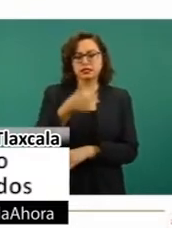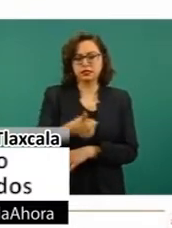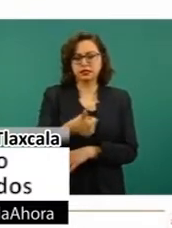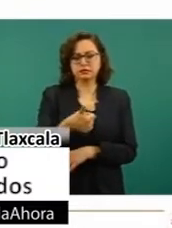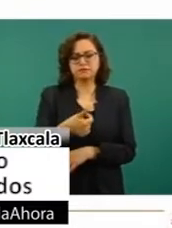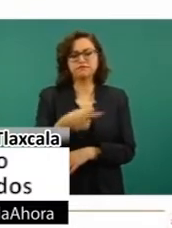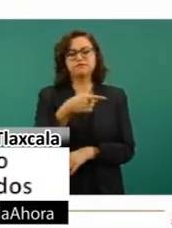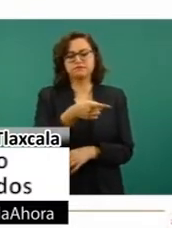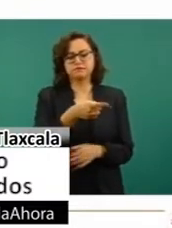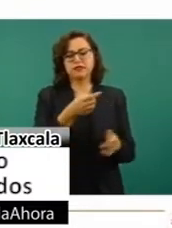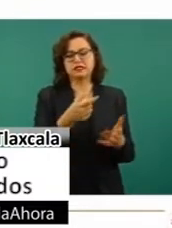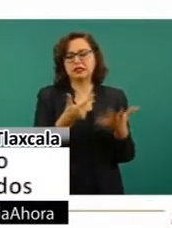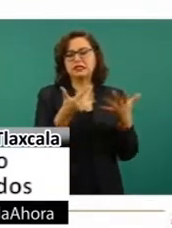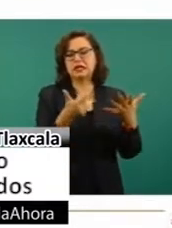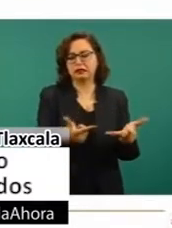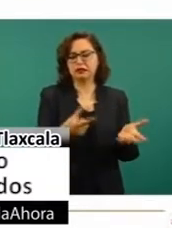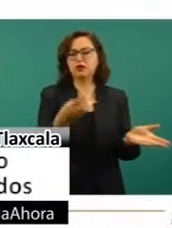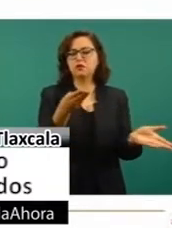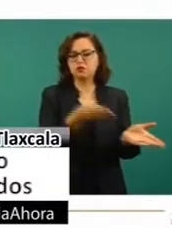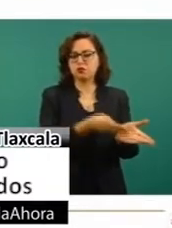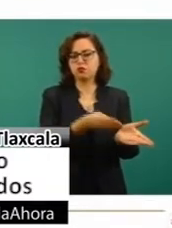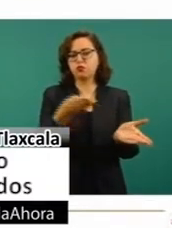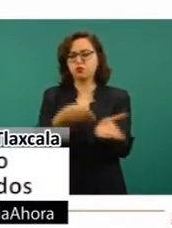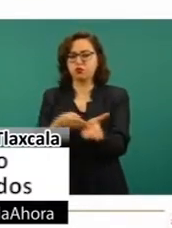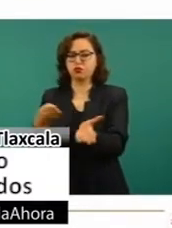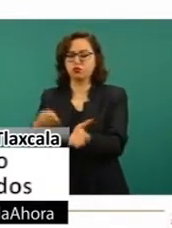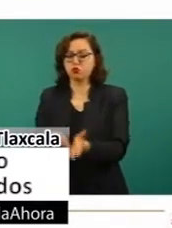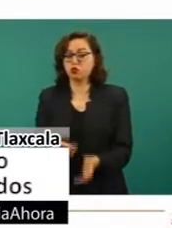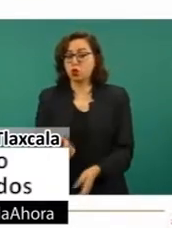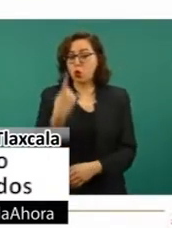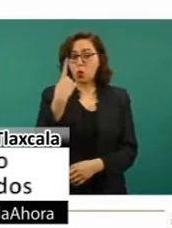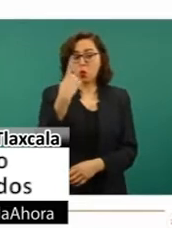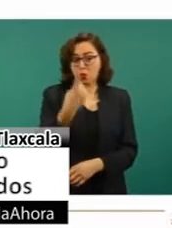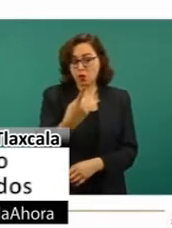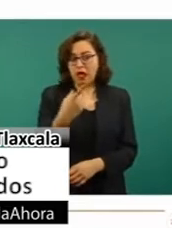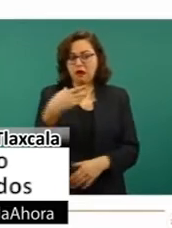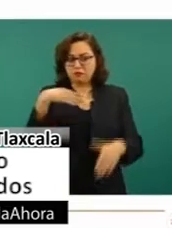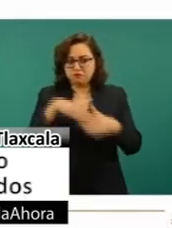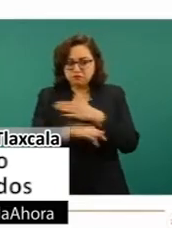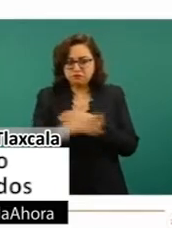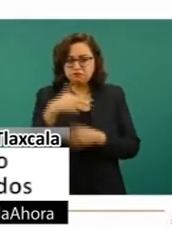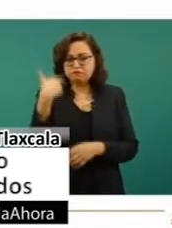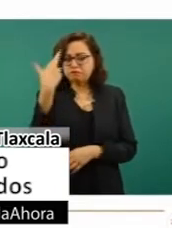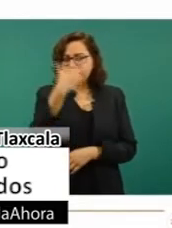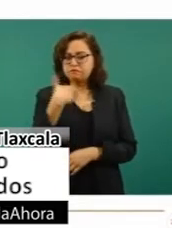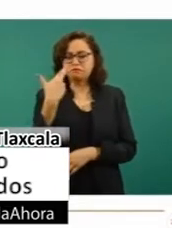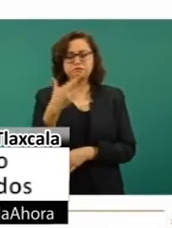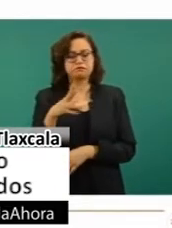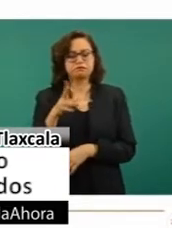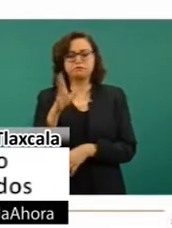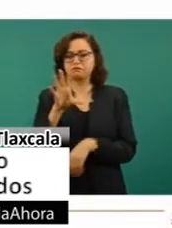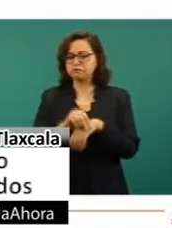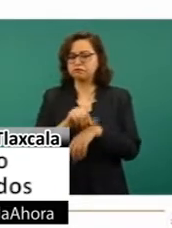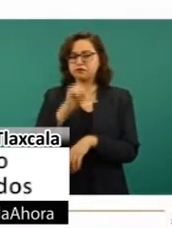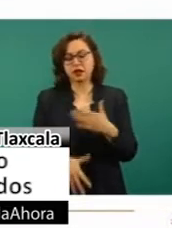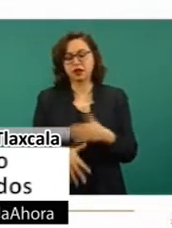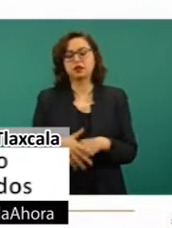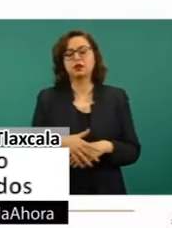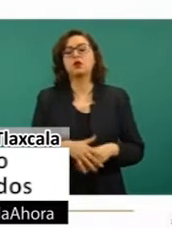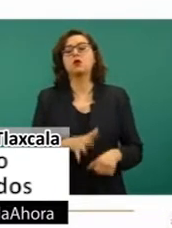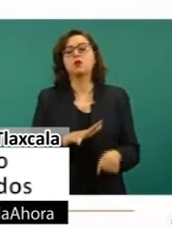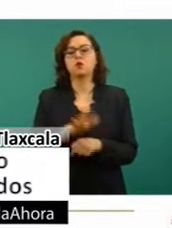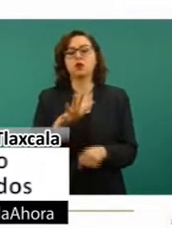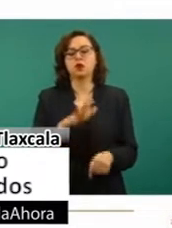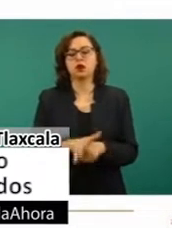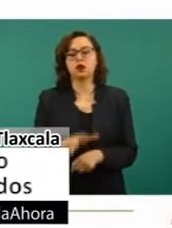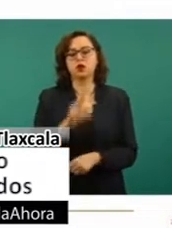a promedio a nivel federal de la gasolina es de 20.37 pesos por litro, sin embargo, hay estaciones que lo ofertan hasta